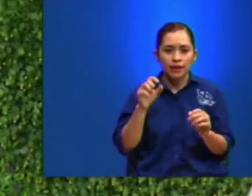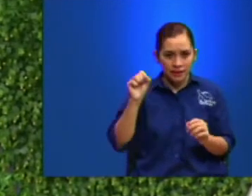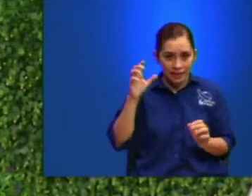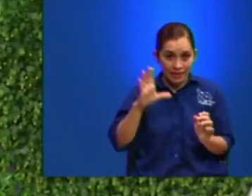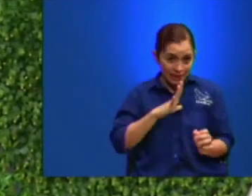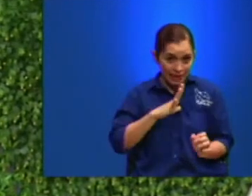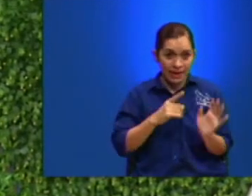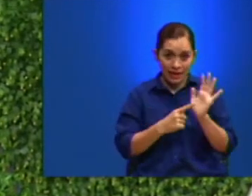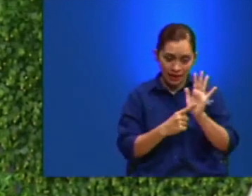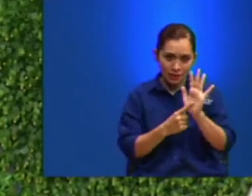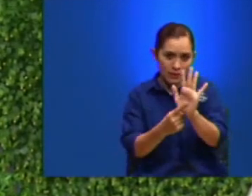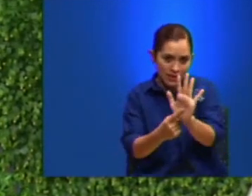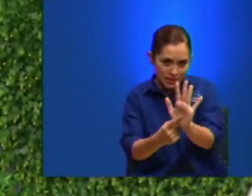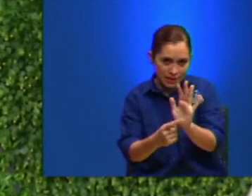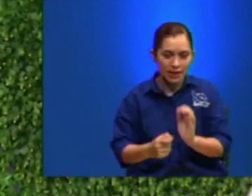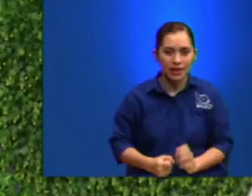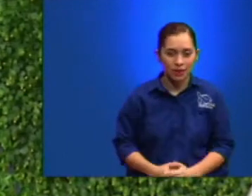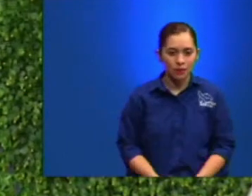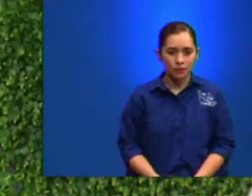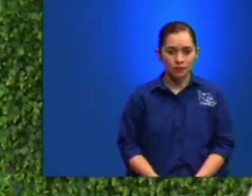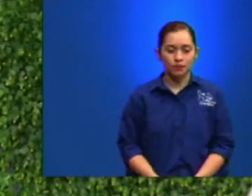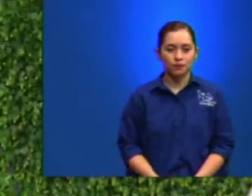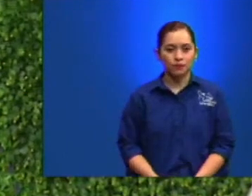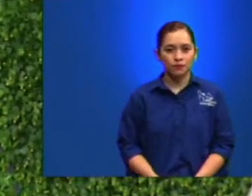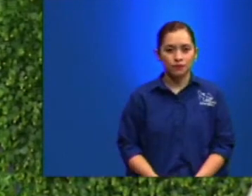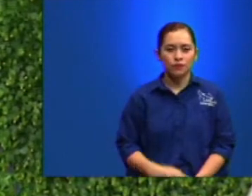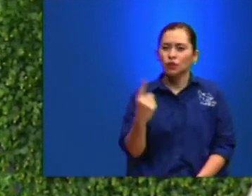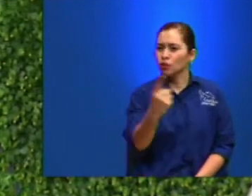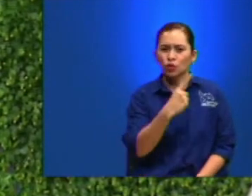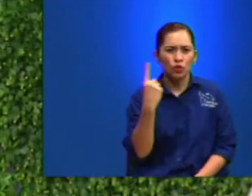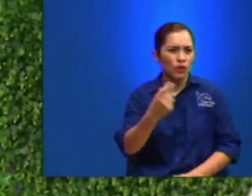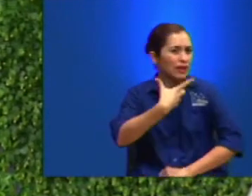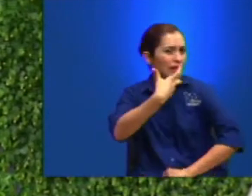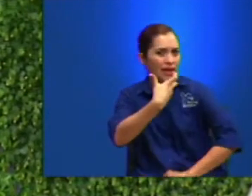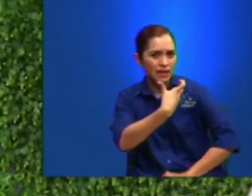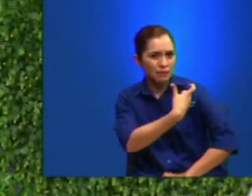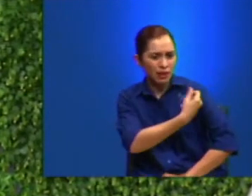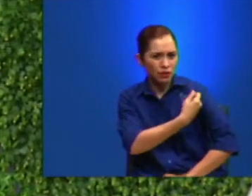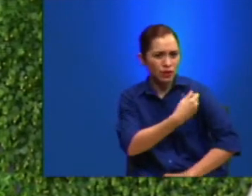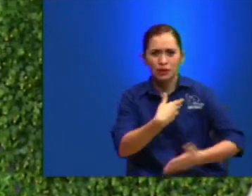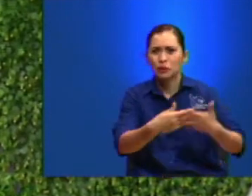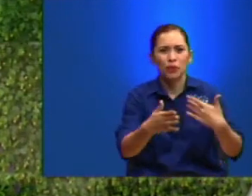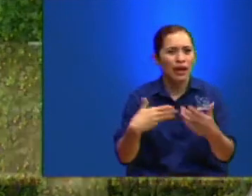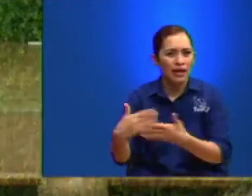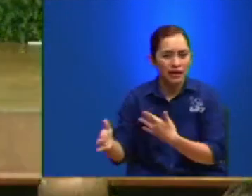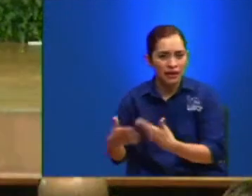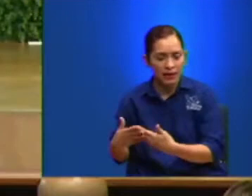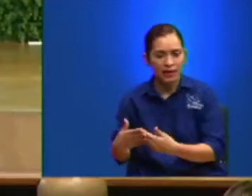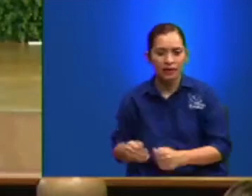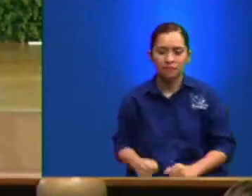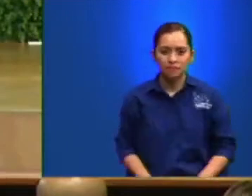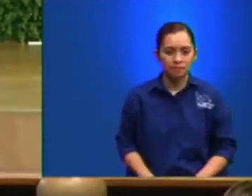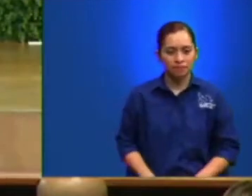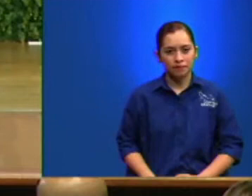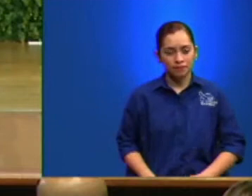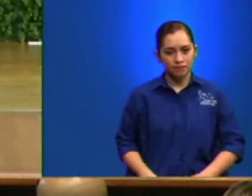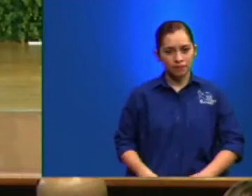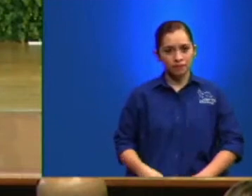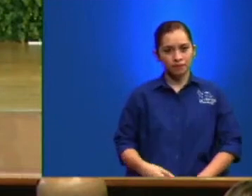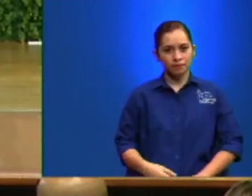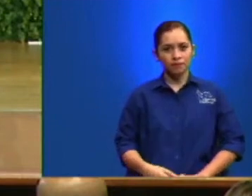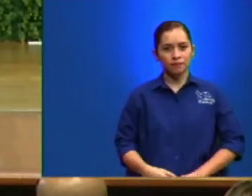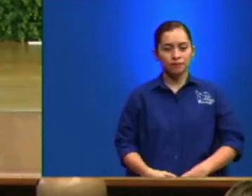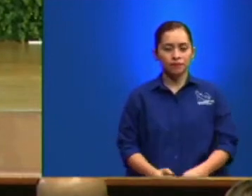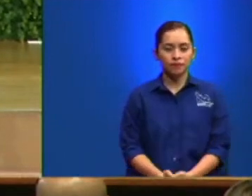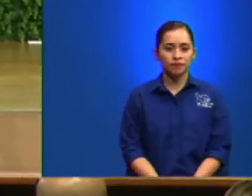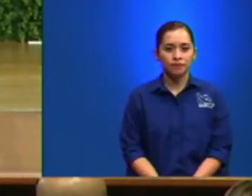ff modernas y novak la que se hará y en los eeuu ya no ahora